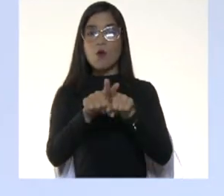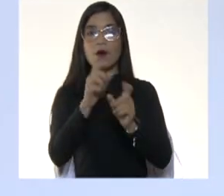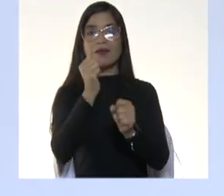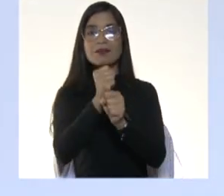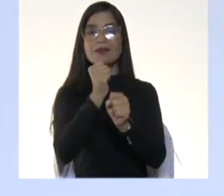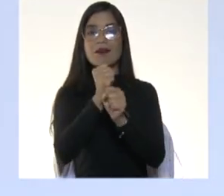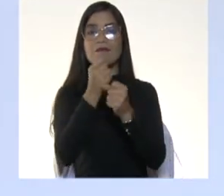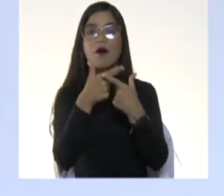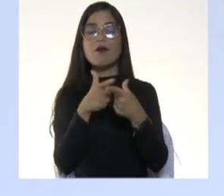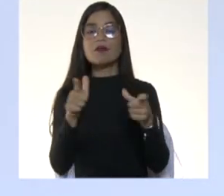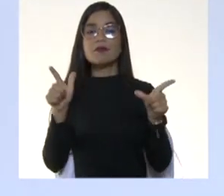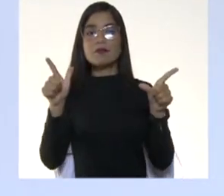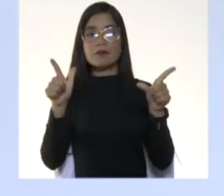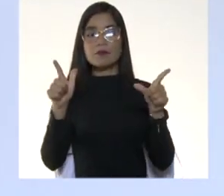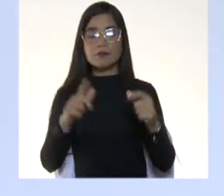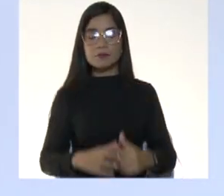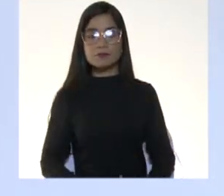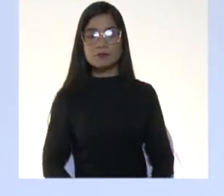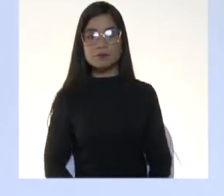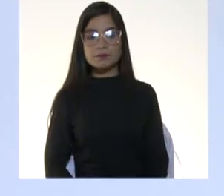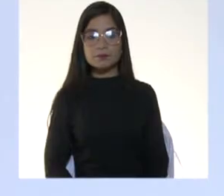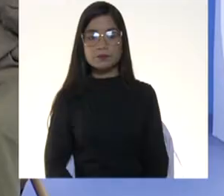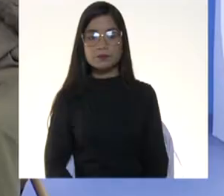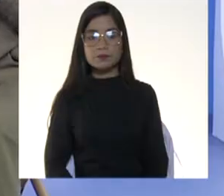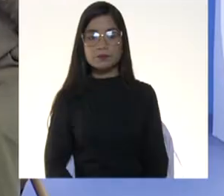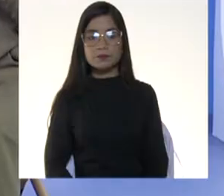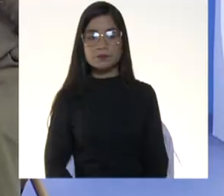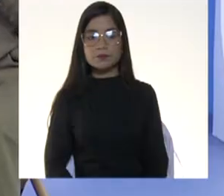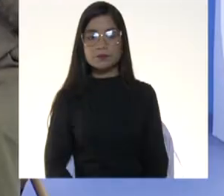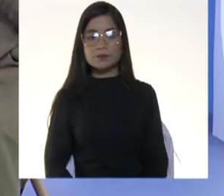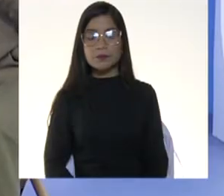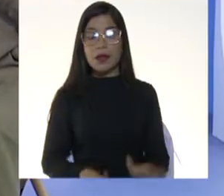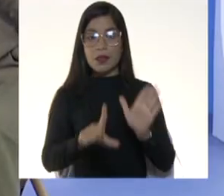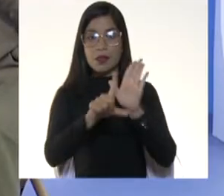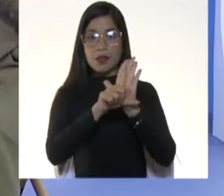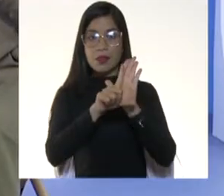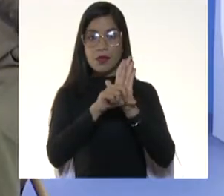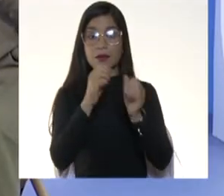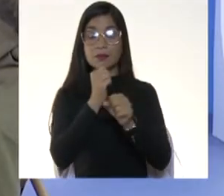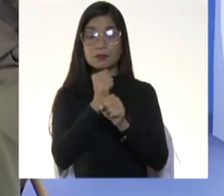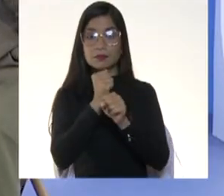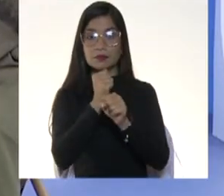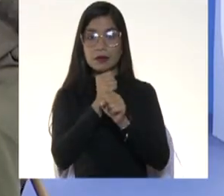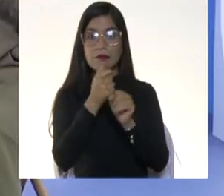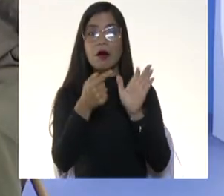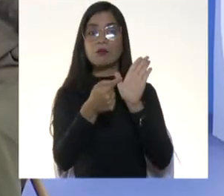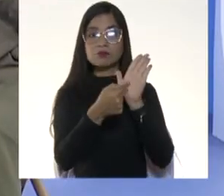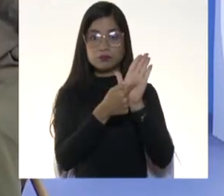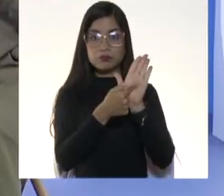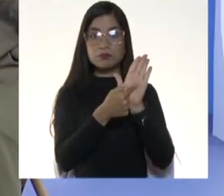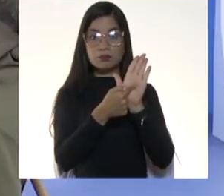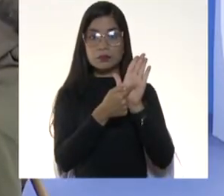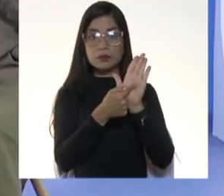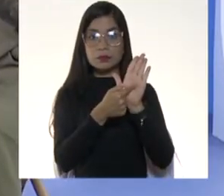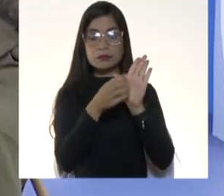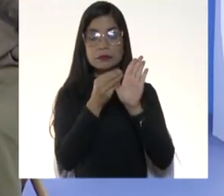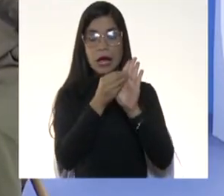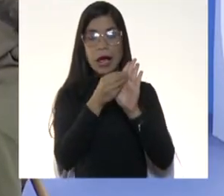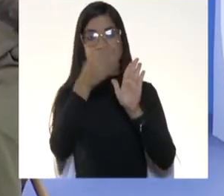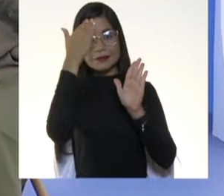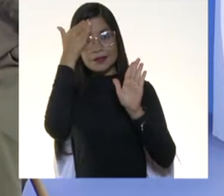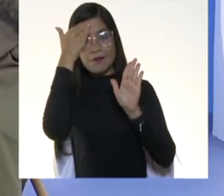que está acuñado en muchos de estos elementos descriptivos legales. La Ley Orgánica del Trabajo establece eso, saber y